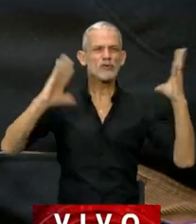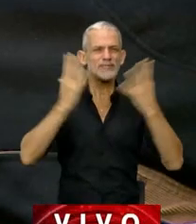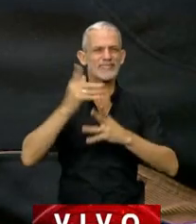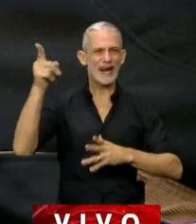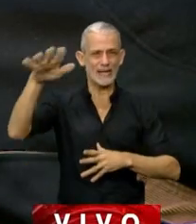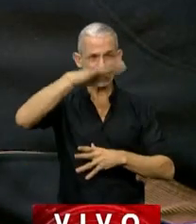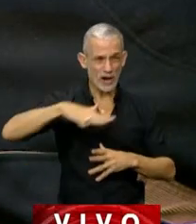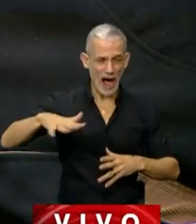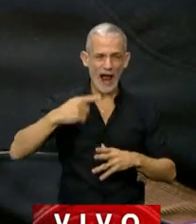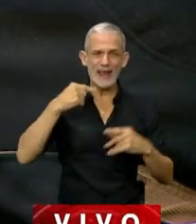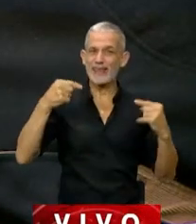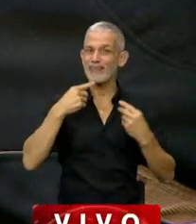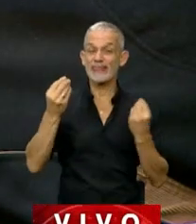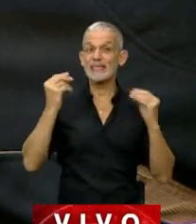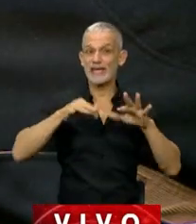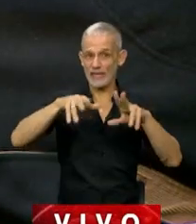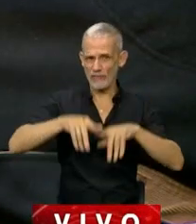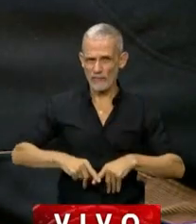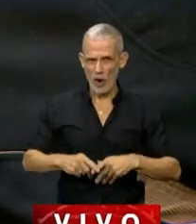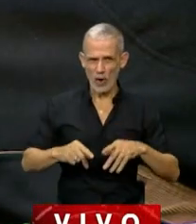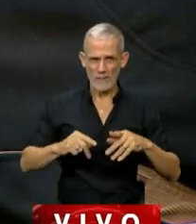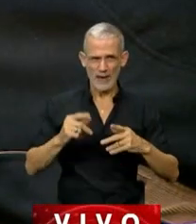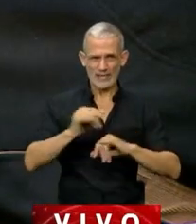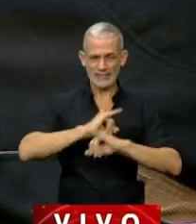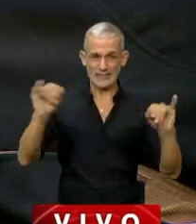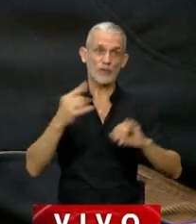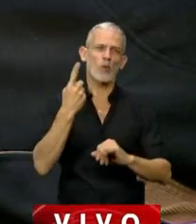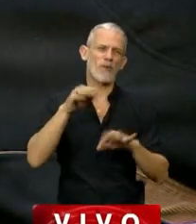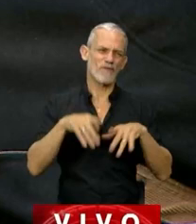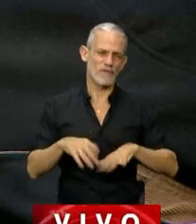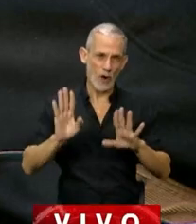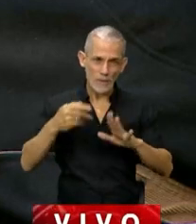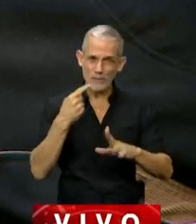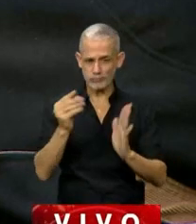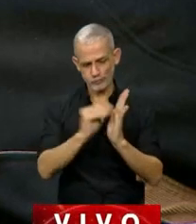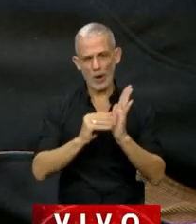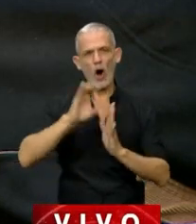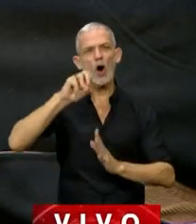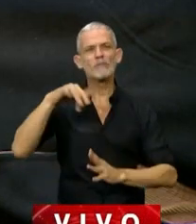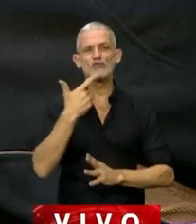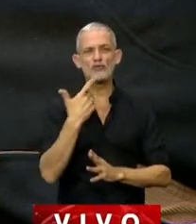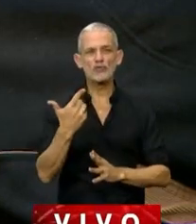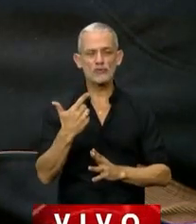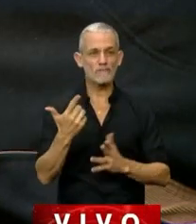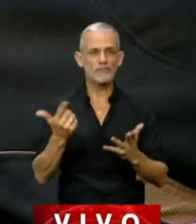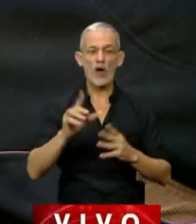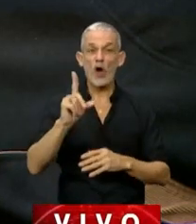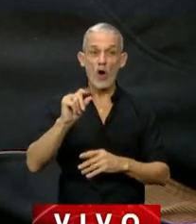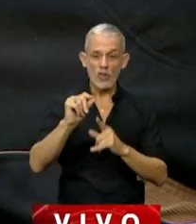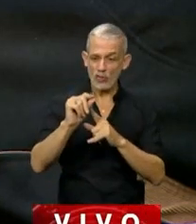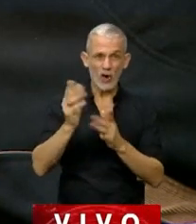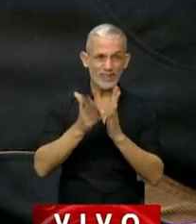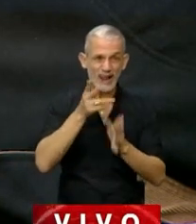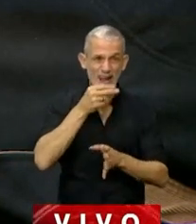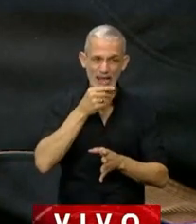internacionales, dicen en los informes, en uno de los informes que plantea la OMS, que el dolor no tratado